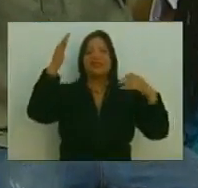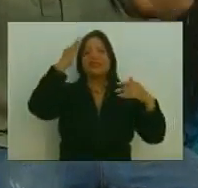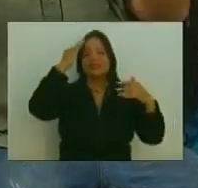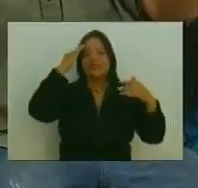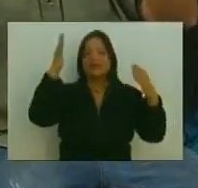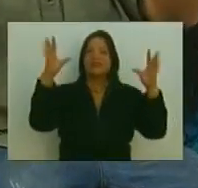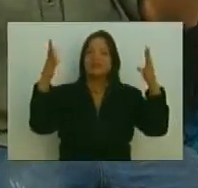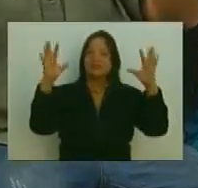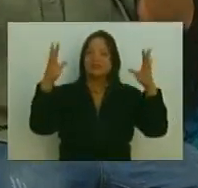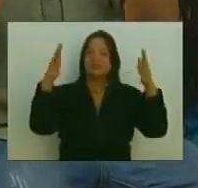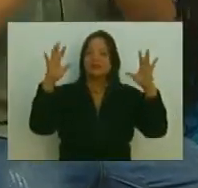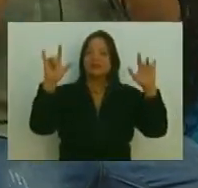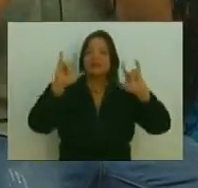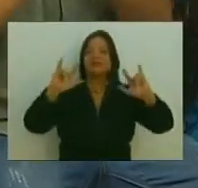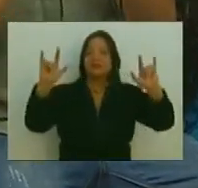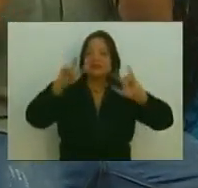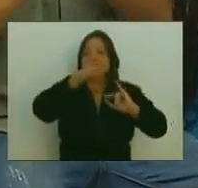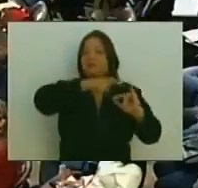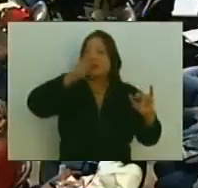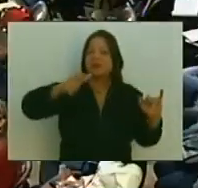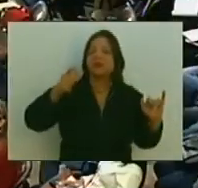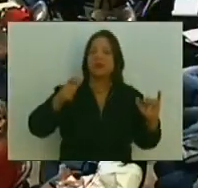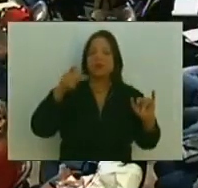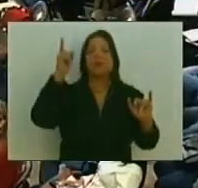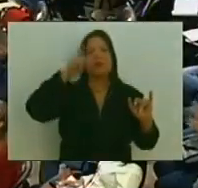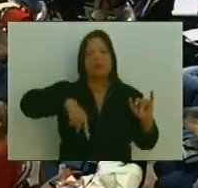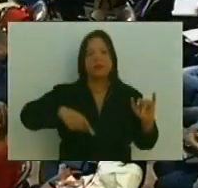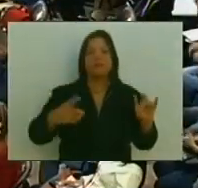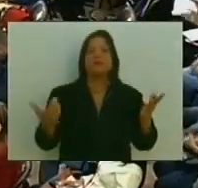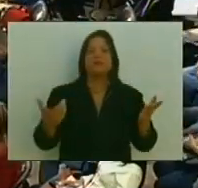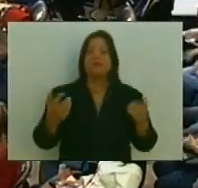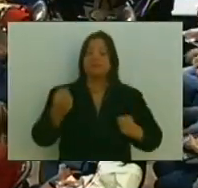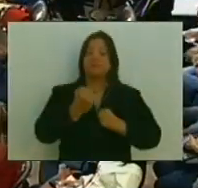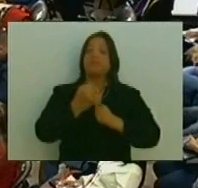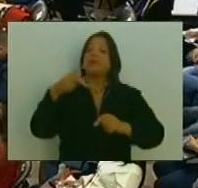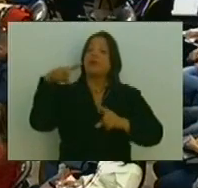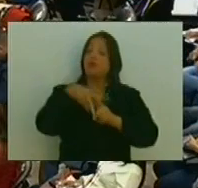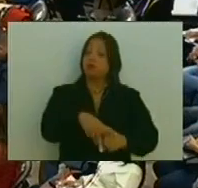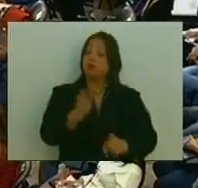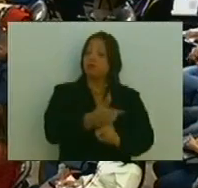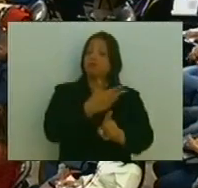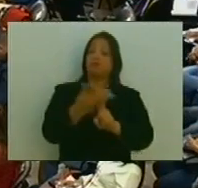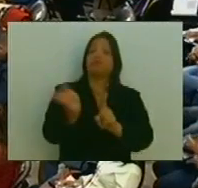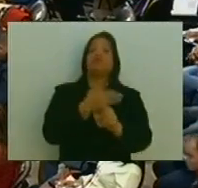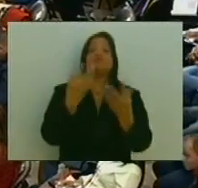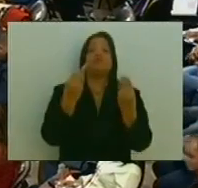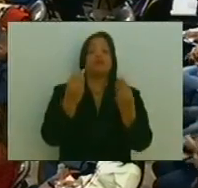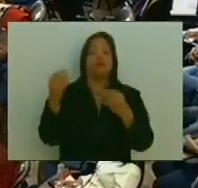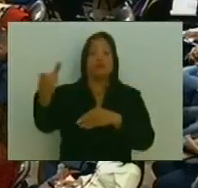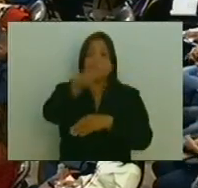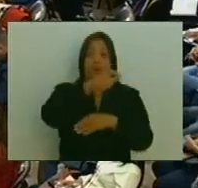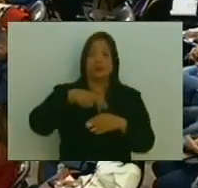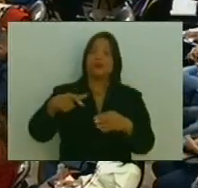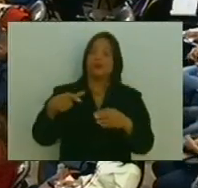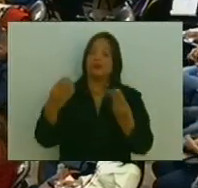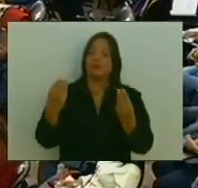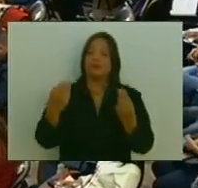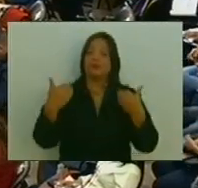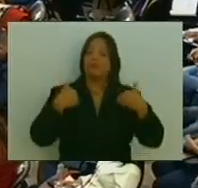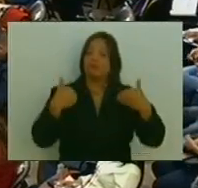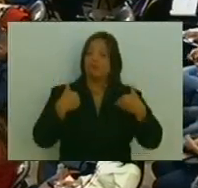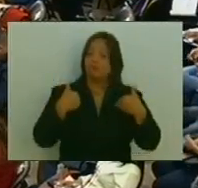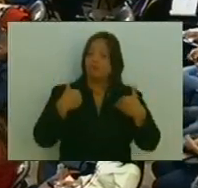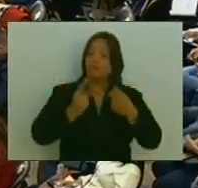Nosotros sabemos que son personas también sometidas a prejuicios por parte de las sociedades. Son